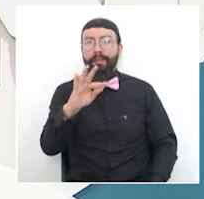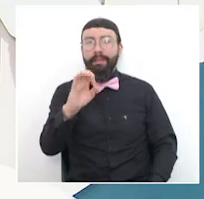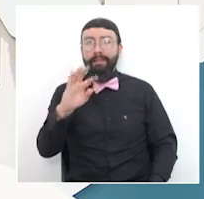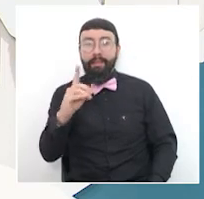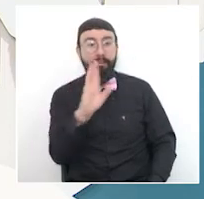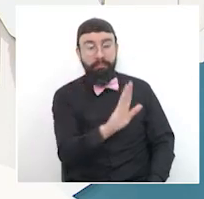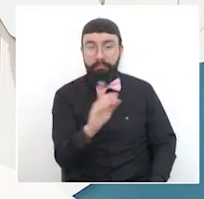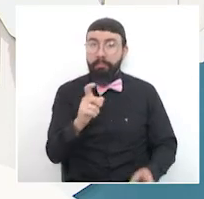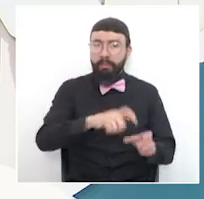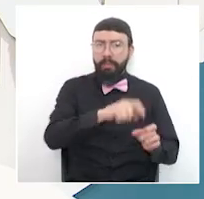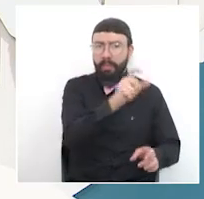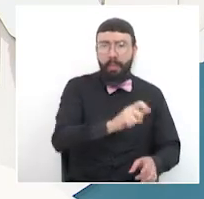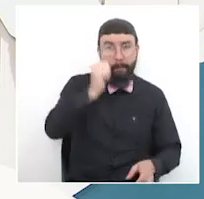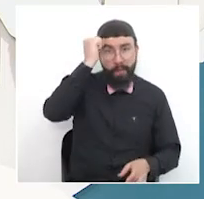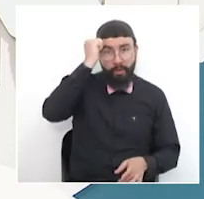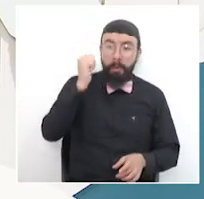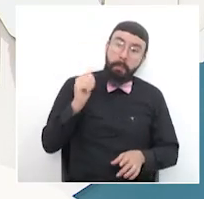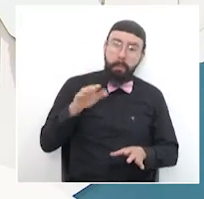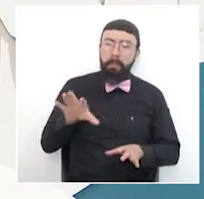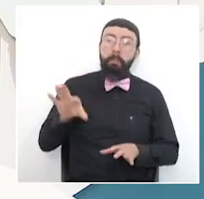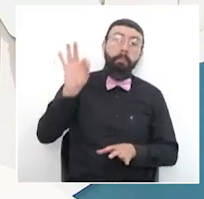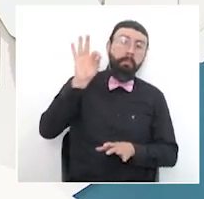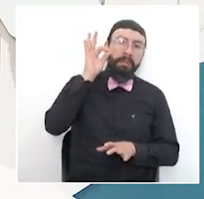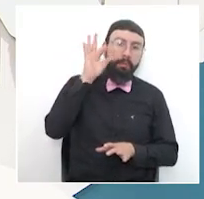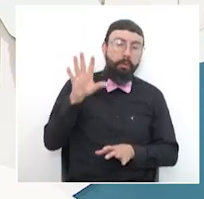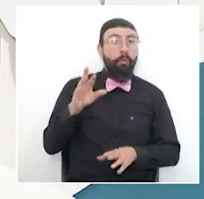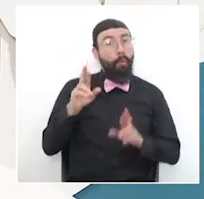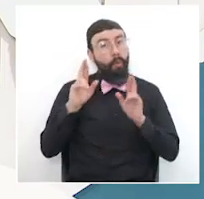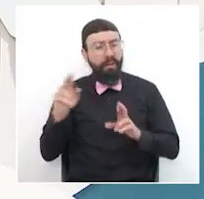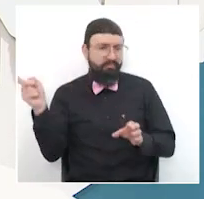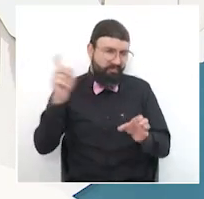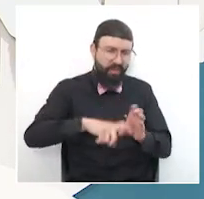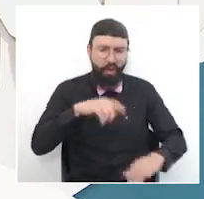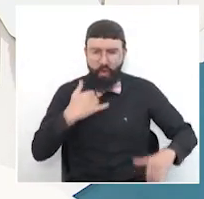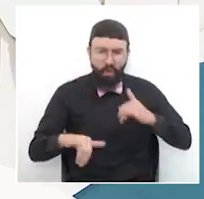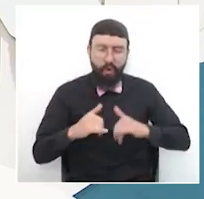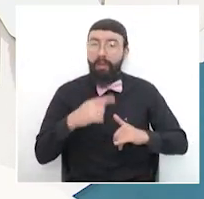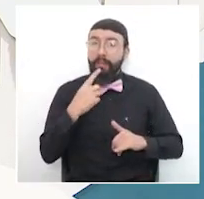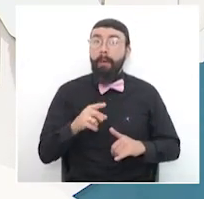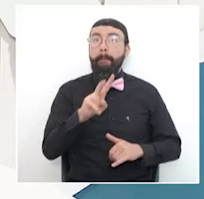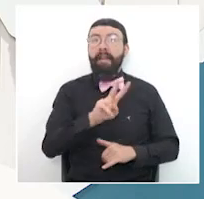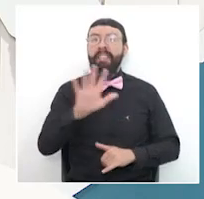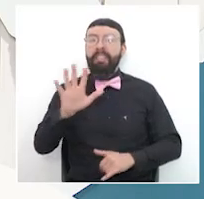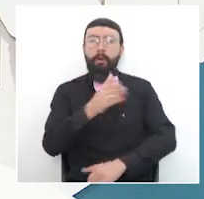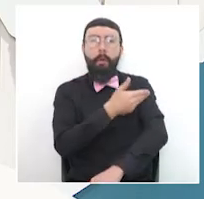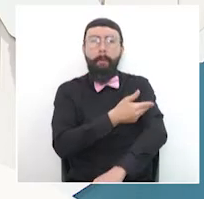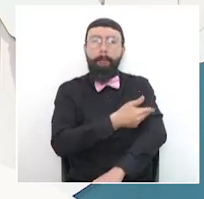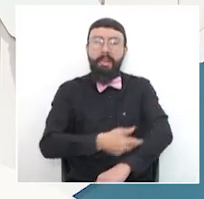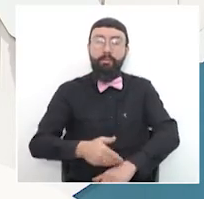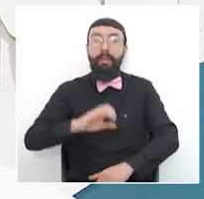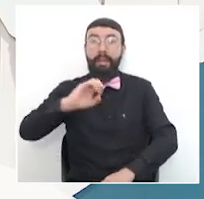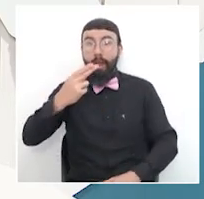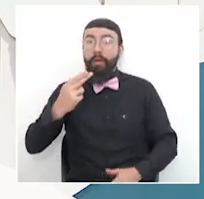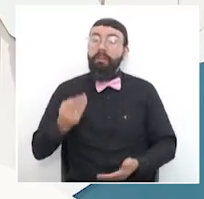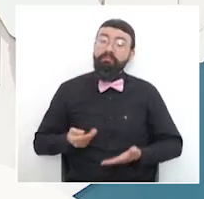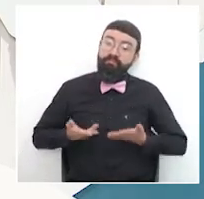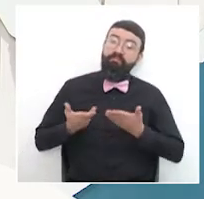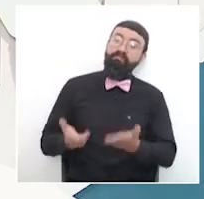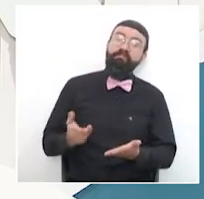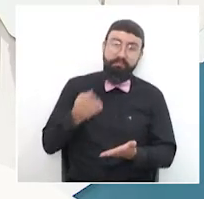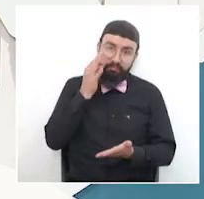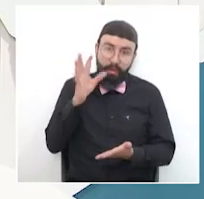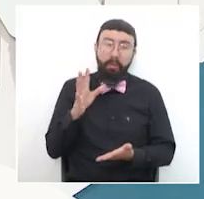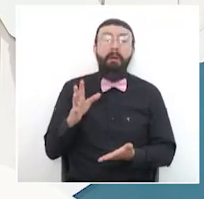está en este momento dirigiendo este equipo y quien esperemos lo ponga a jugar. Se dice que hay 25 millones de euros sobre la mesa y que oficialmente se revelará